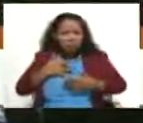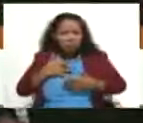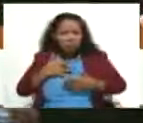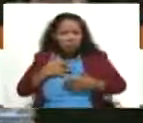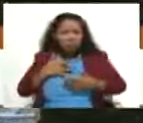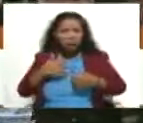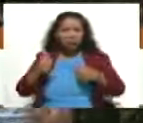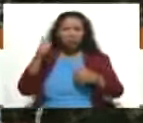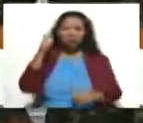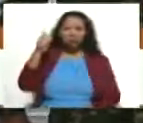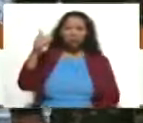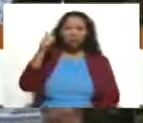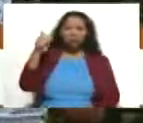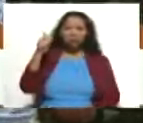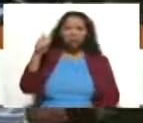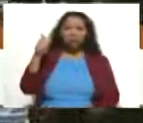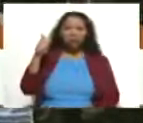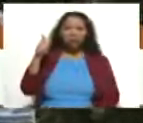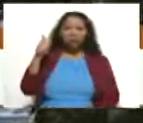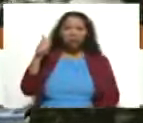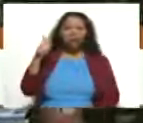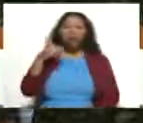Calidad, ¿verdad? Una mantequilla.